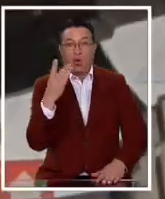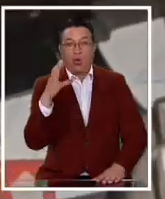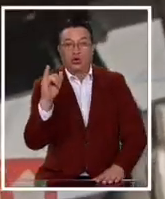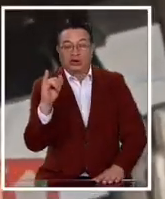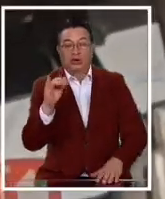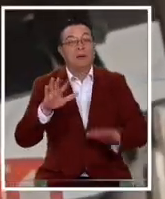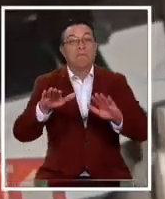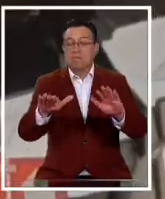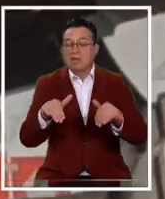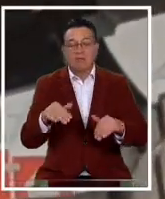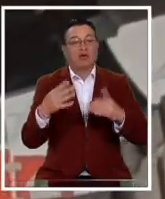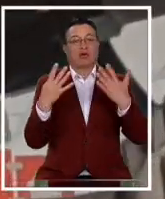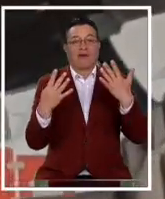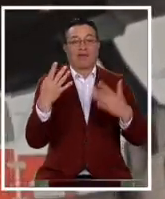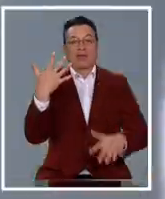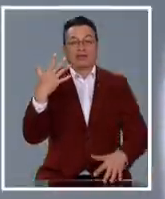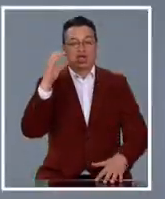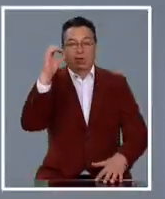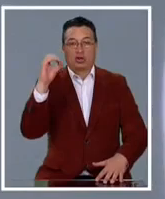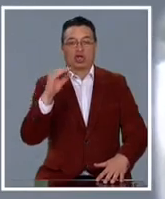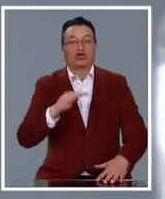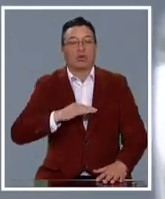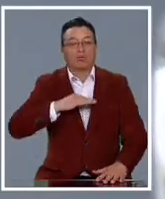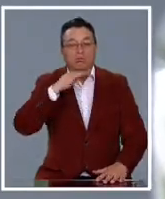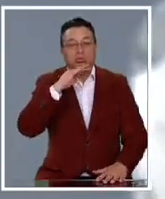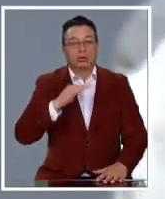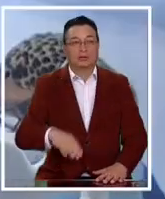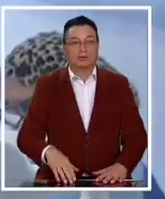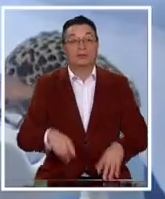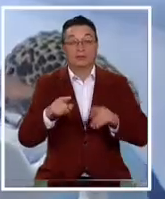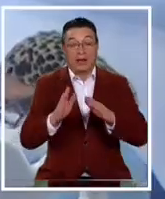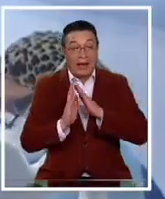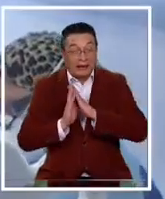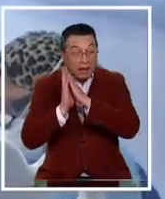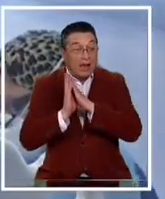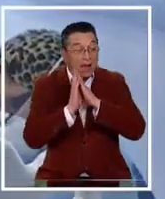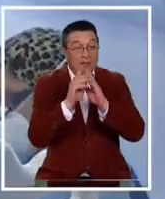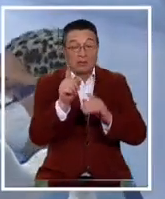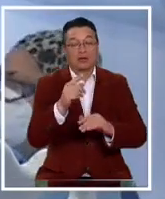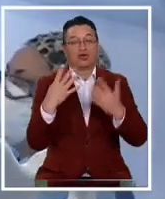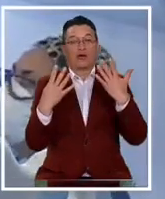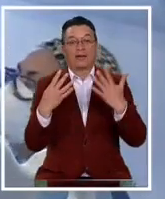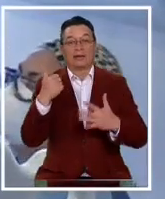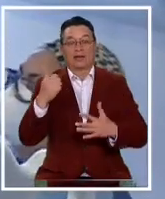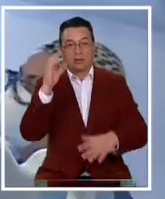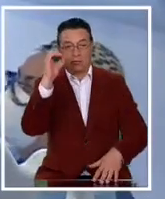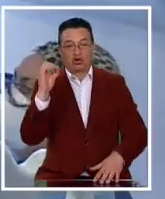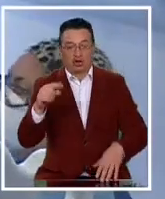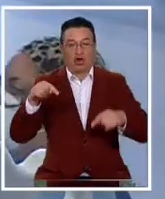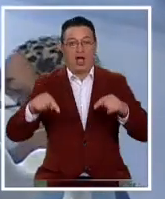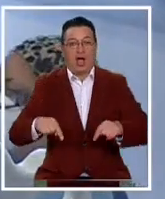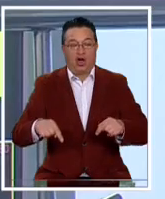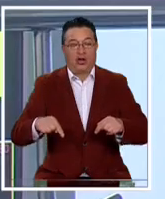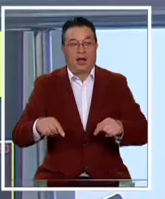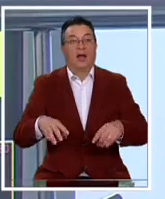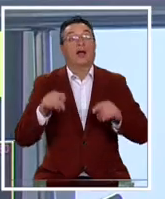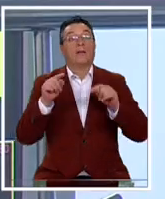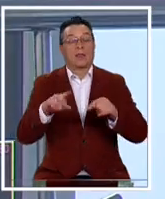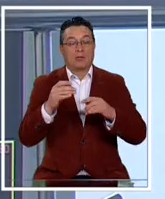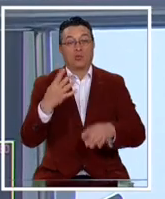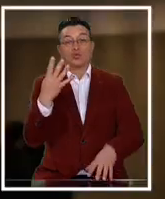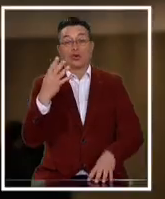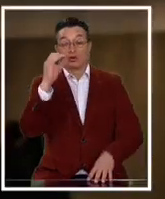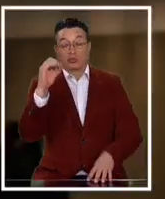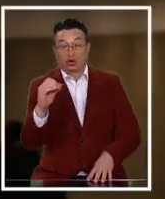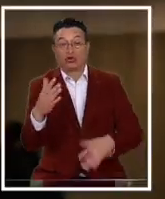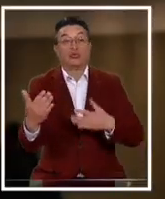en torno al 95%. La ocupación de camas está en el 96% en este minuto. Uno puede decir, bueno, les queda un